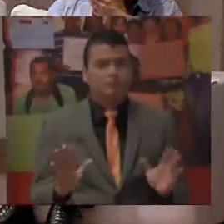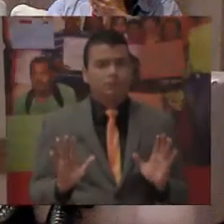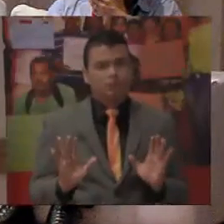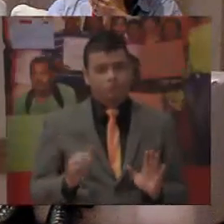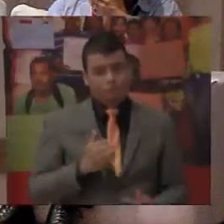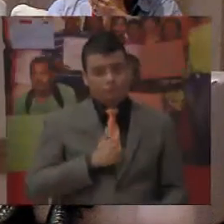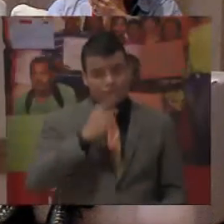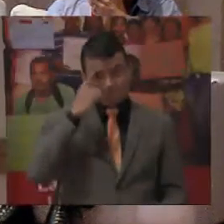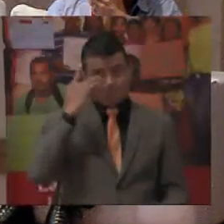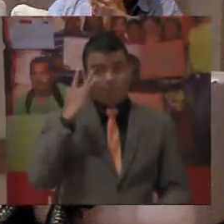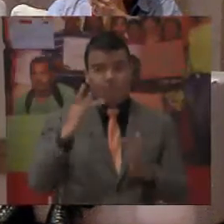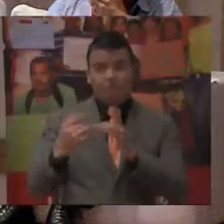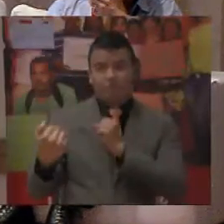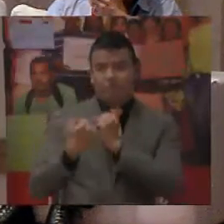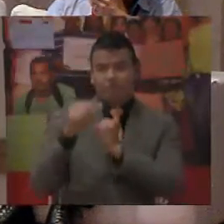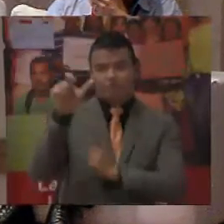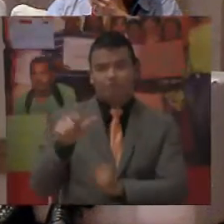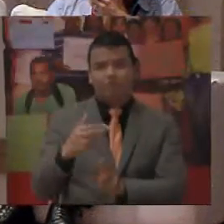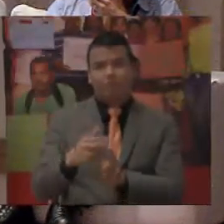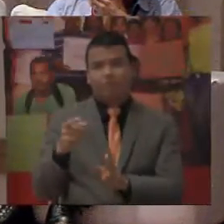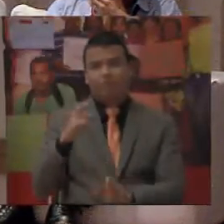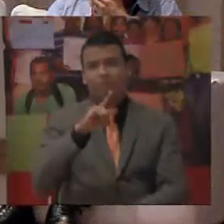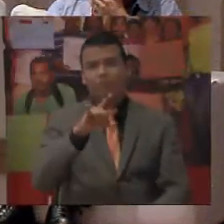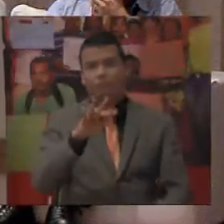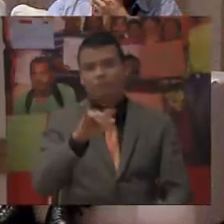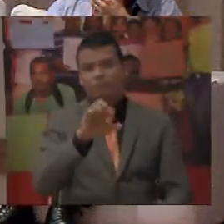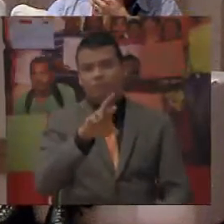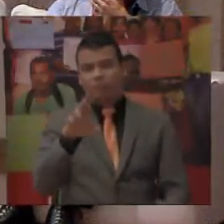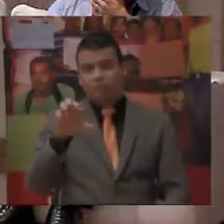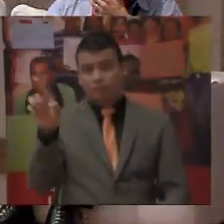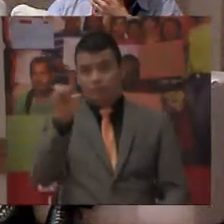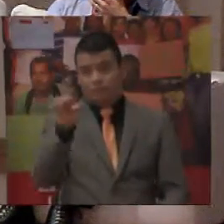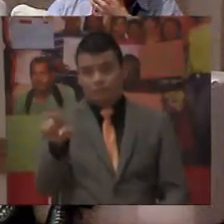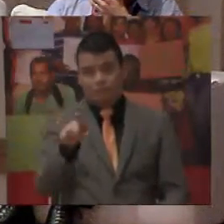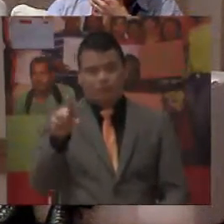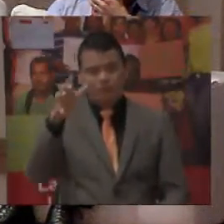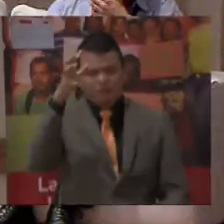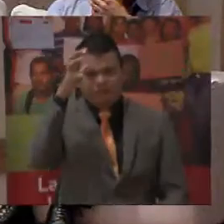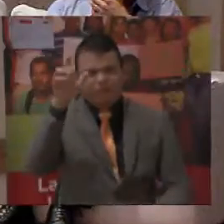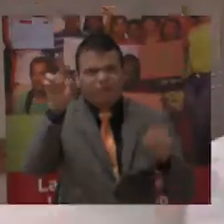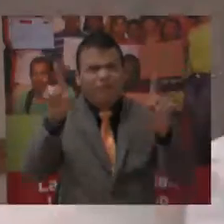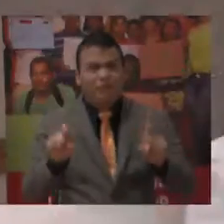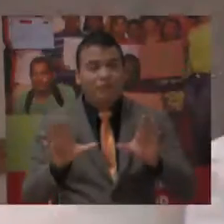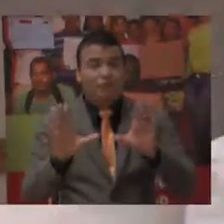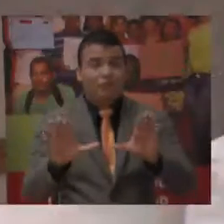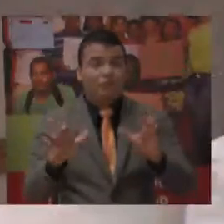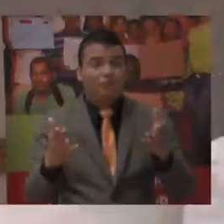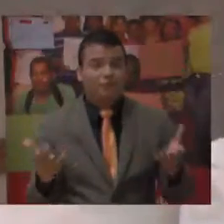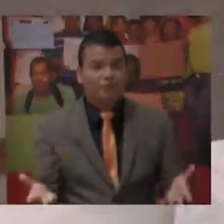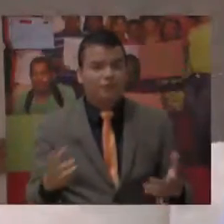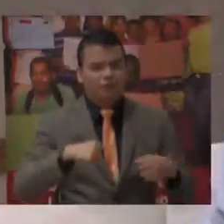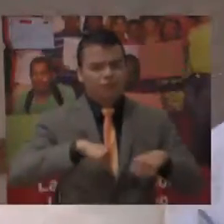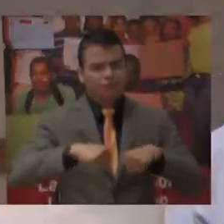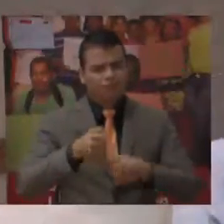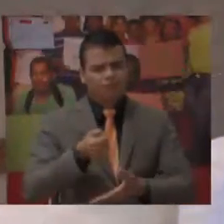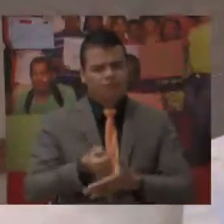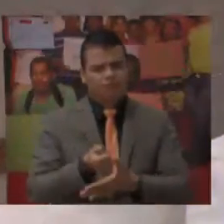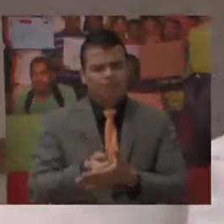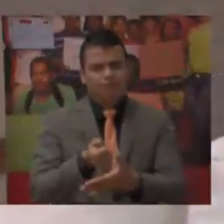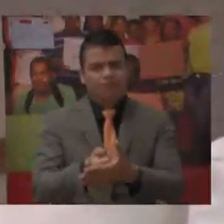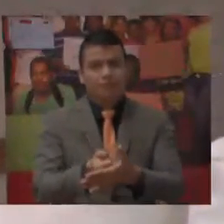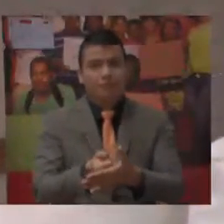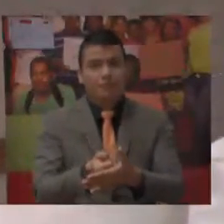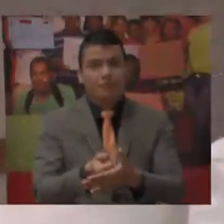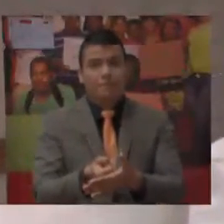cuento pues con la doctora Gutiérrez, que es un especialista en esta cosa, porque yo no soy especialista sino en trabajar y ya la